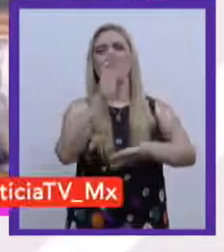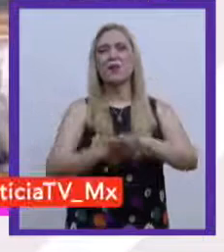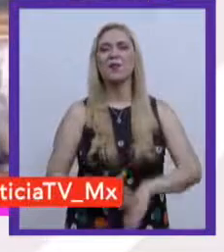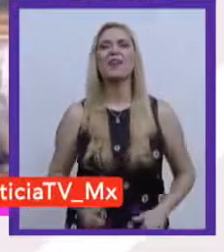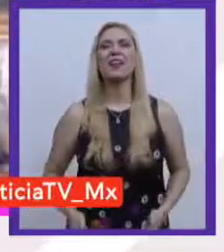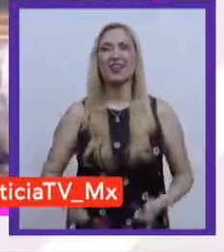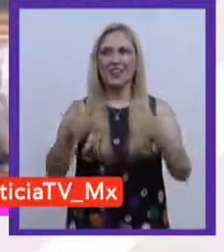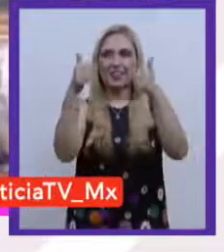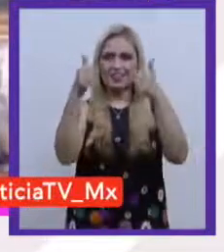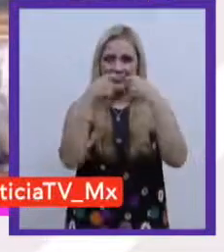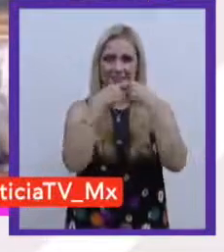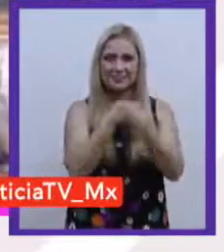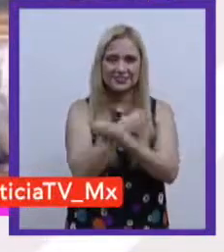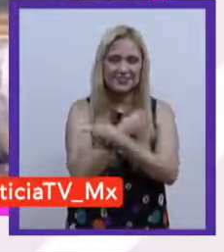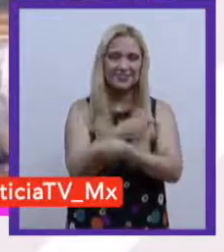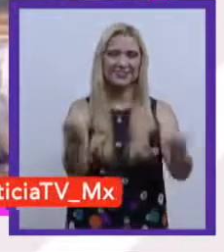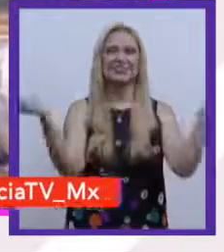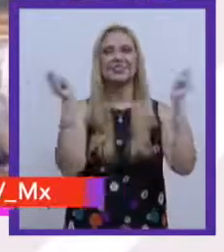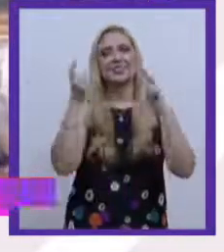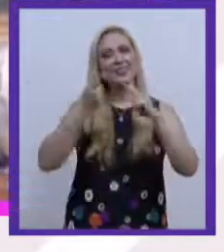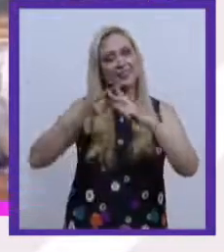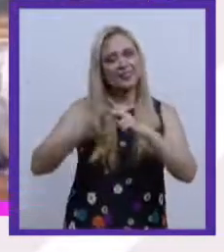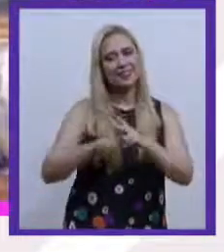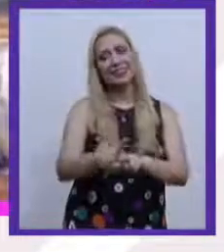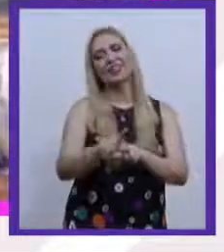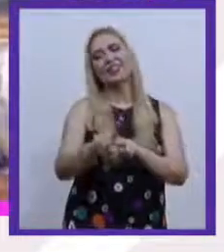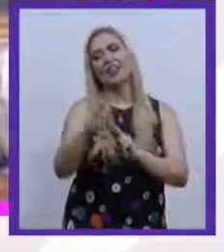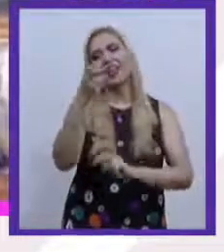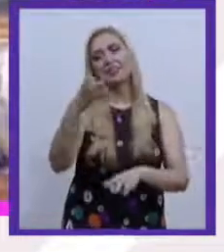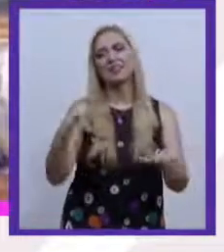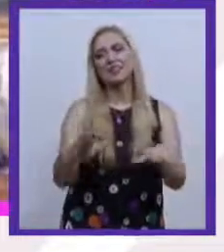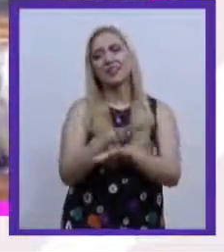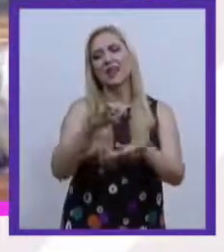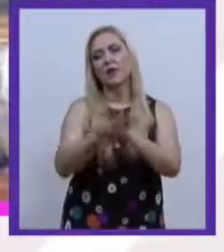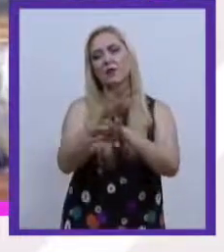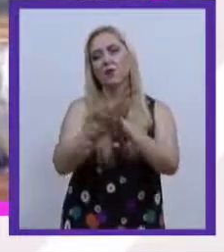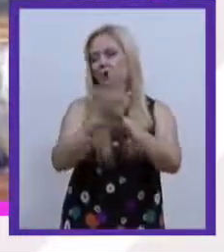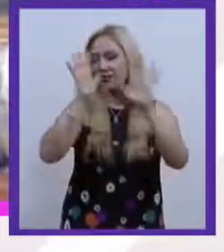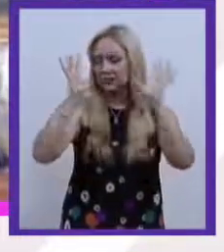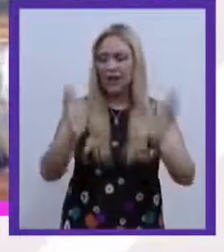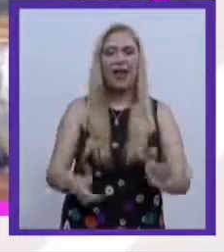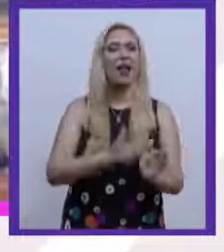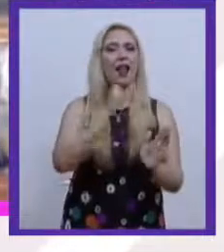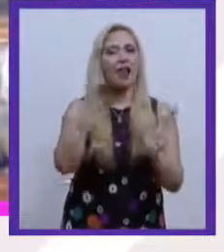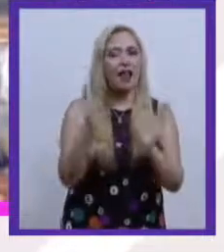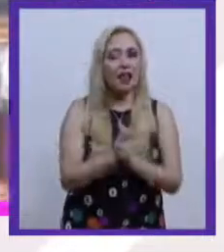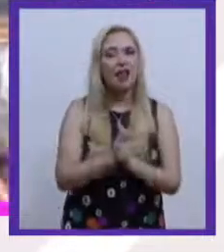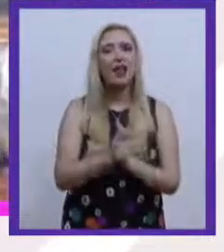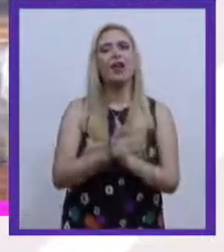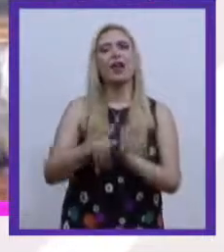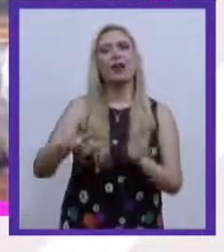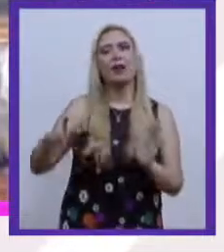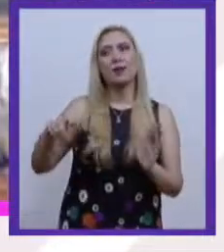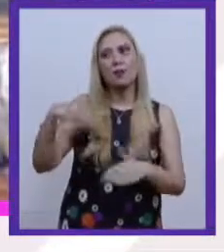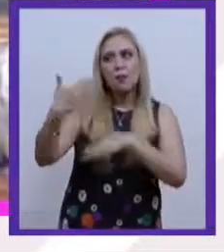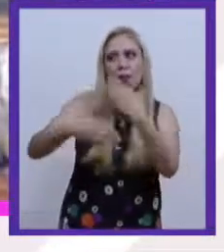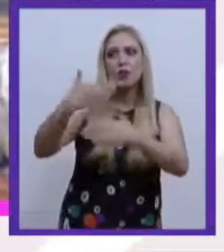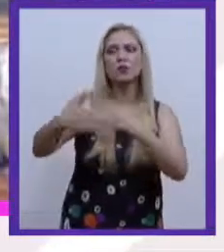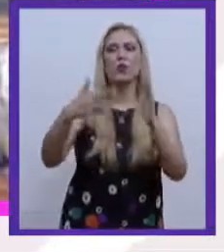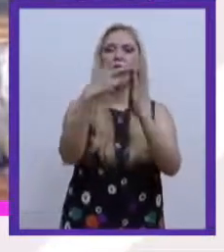justo, bueno, pues ya empezar a aterrizar esos cambios ya en la ley y en las políticas públicas que se vienen dando